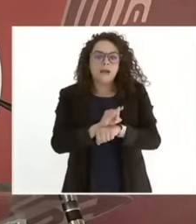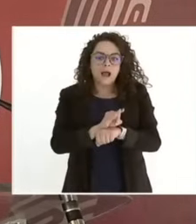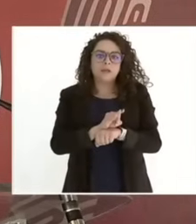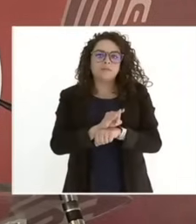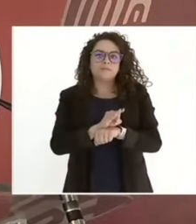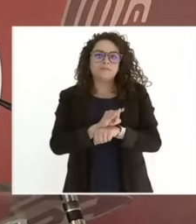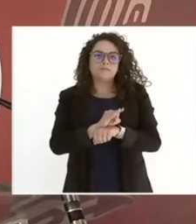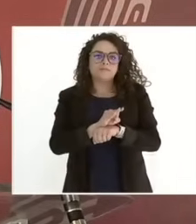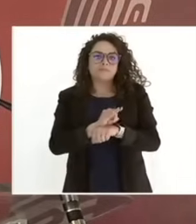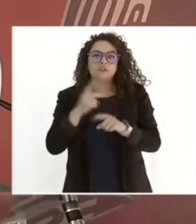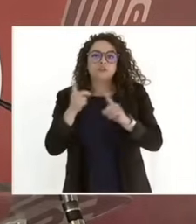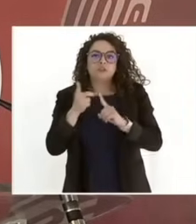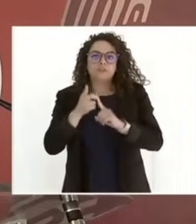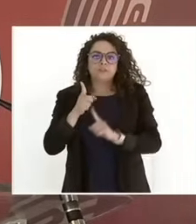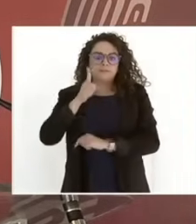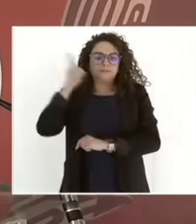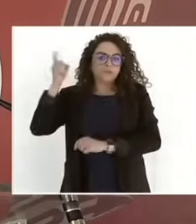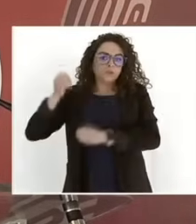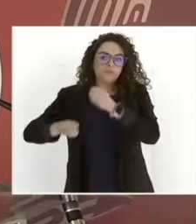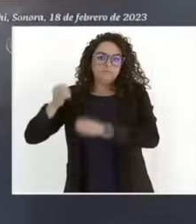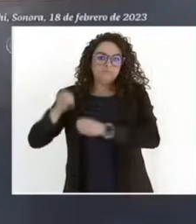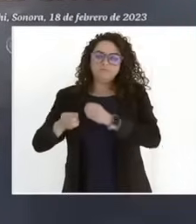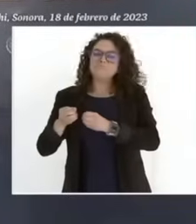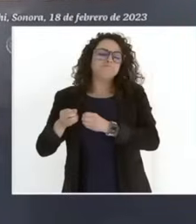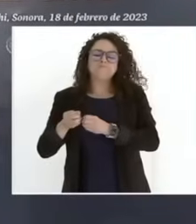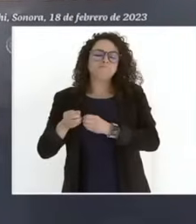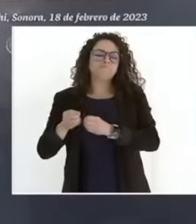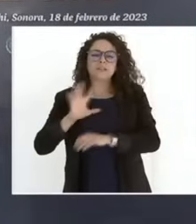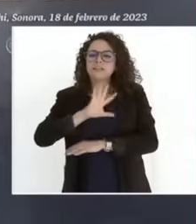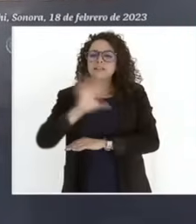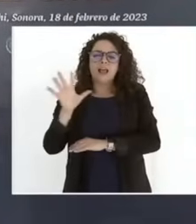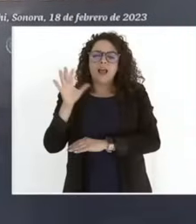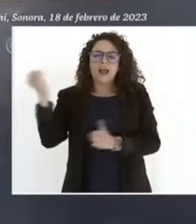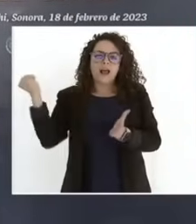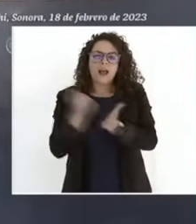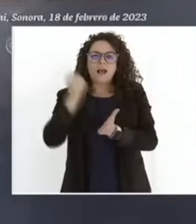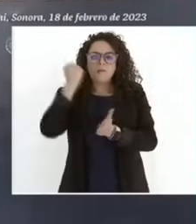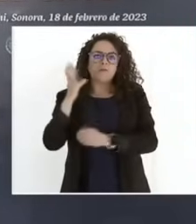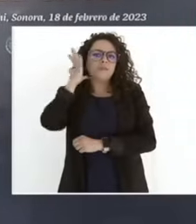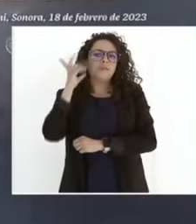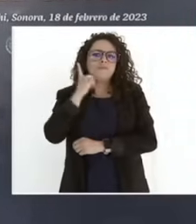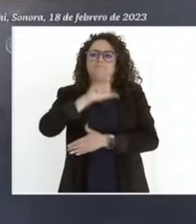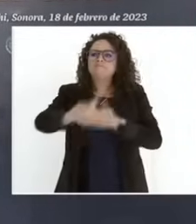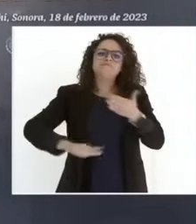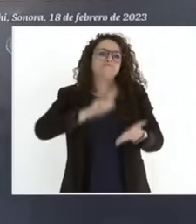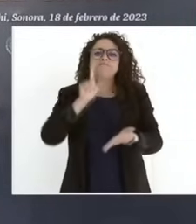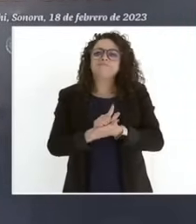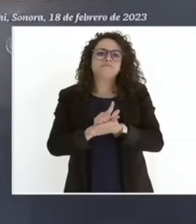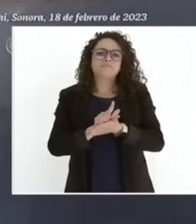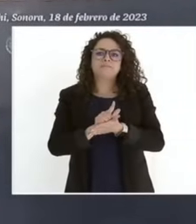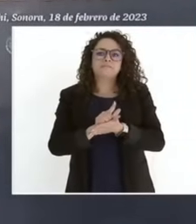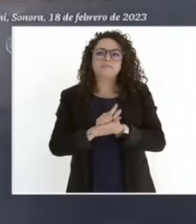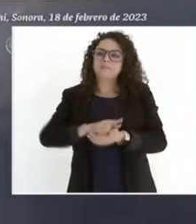judicial Ya se tomó la decisión la ley está aprobada en el poder legislativo y el litio es